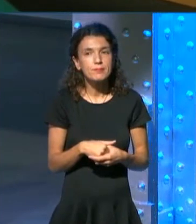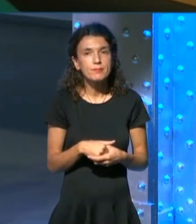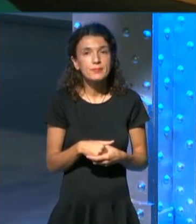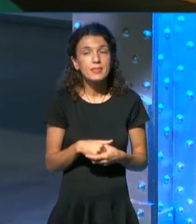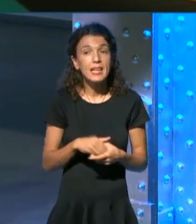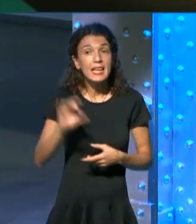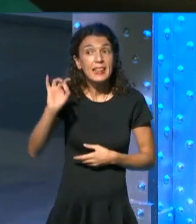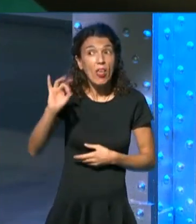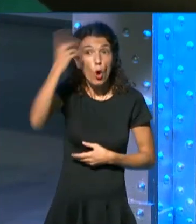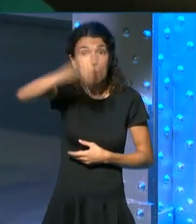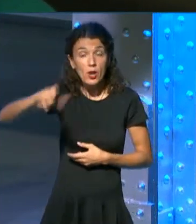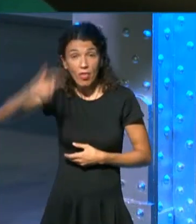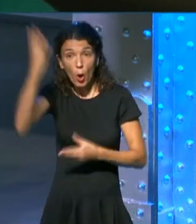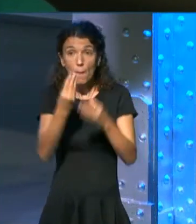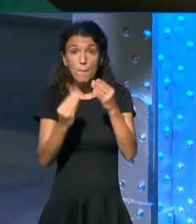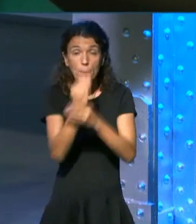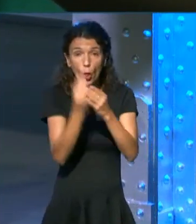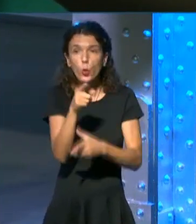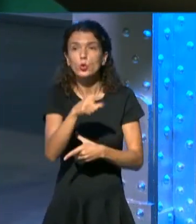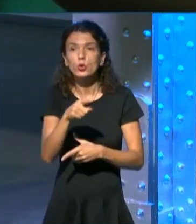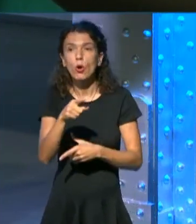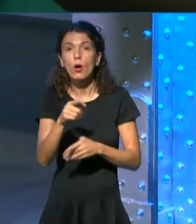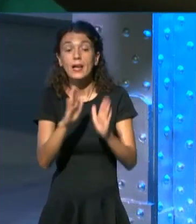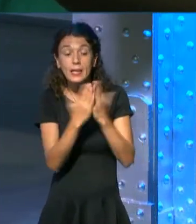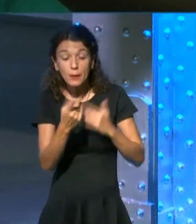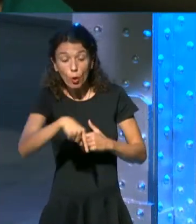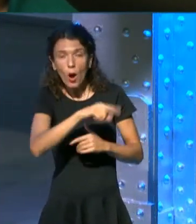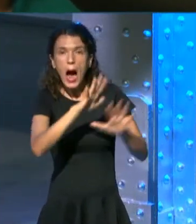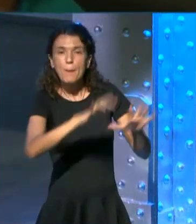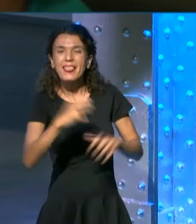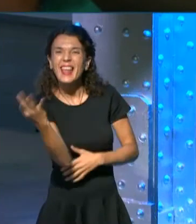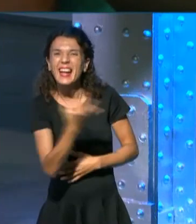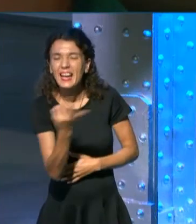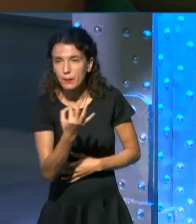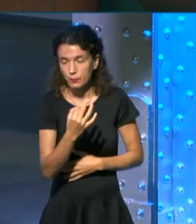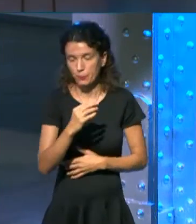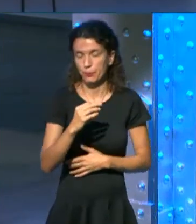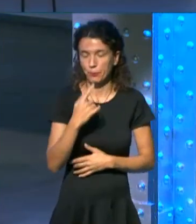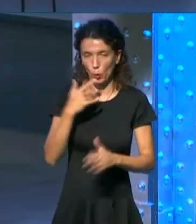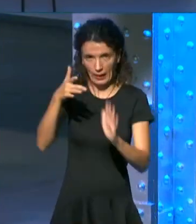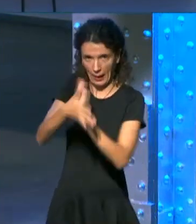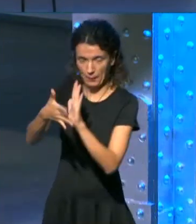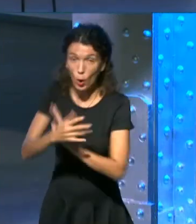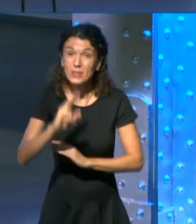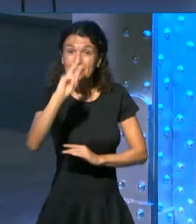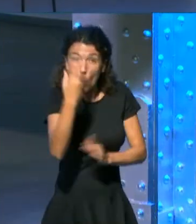ideadores de productos de vuestro libro? Mira, en esta segunda edición...